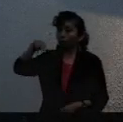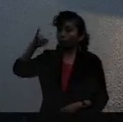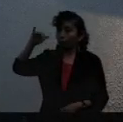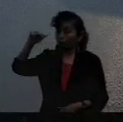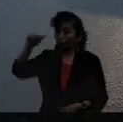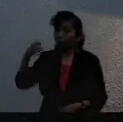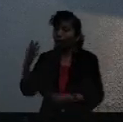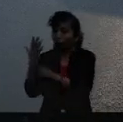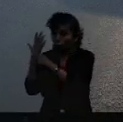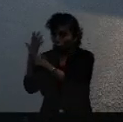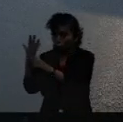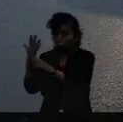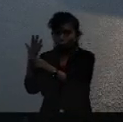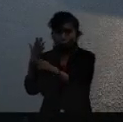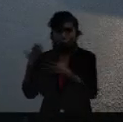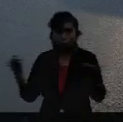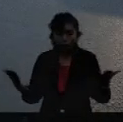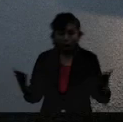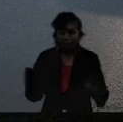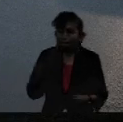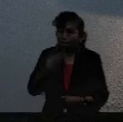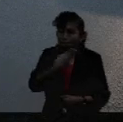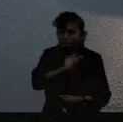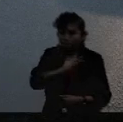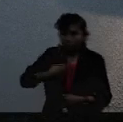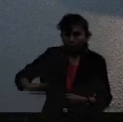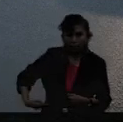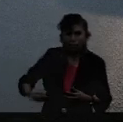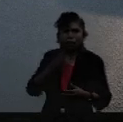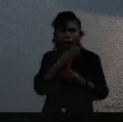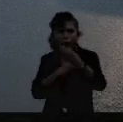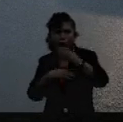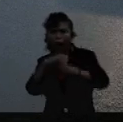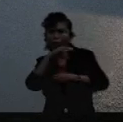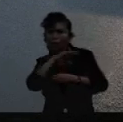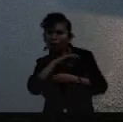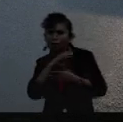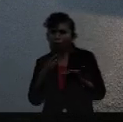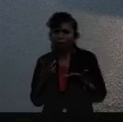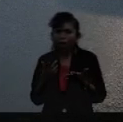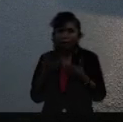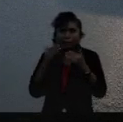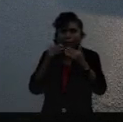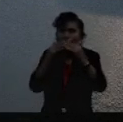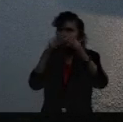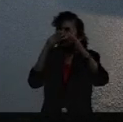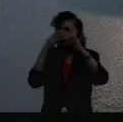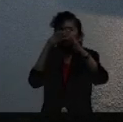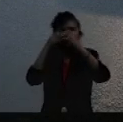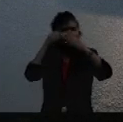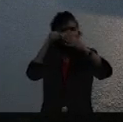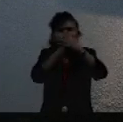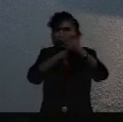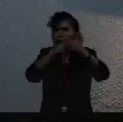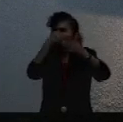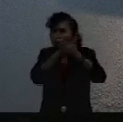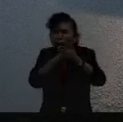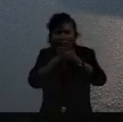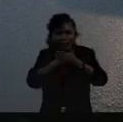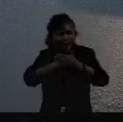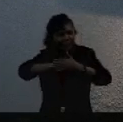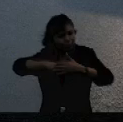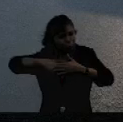cito la llegada a la presidencia de la do sham es la culminación de una lucha que hemos